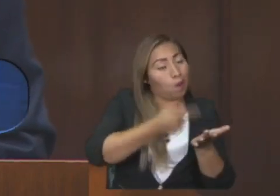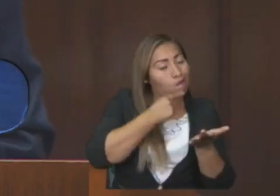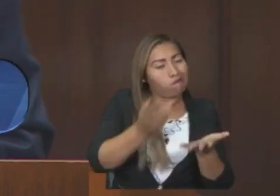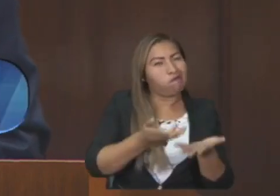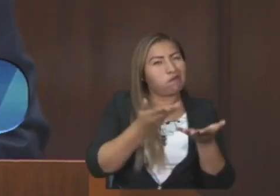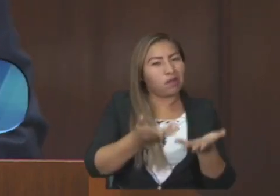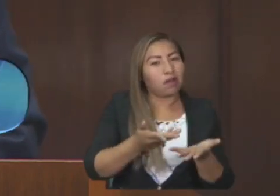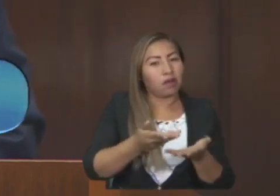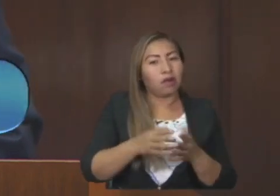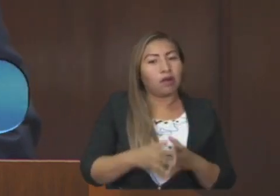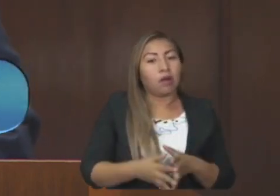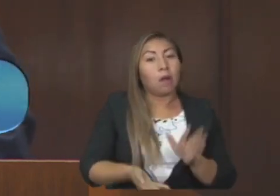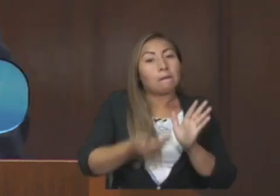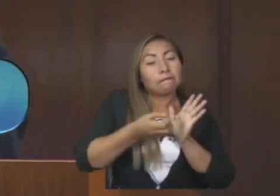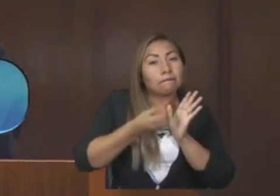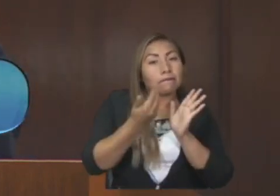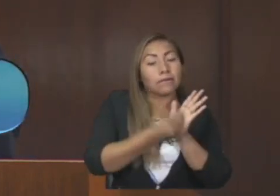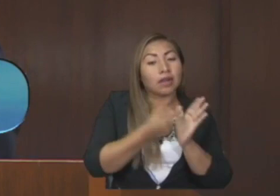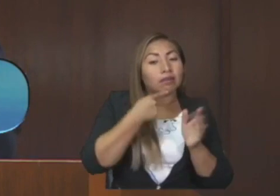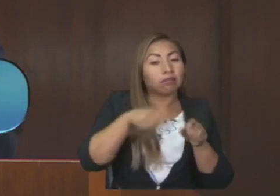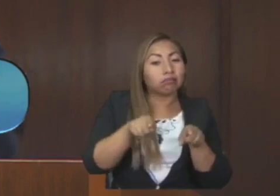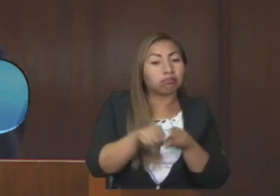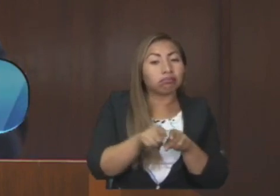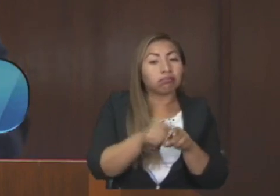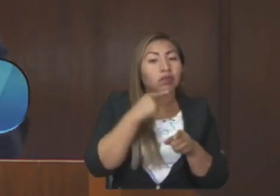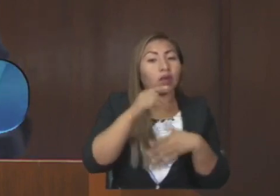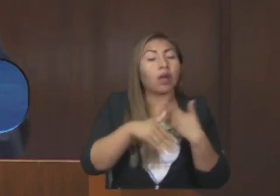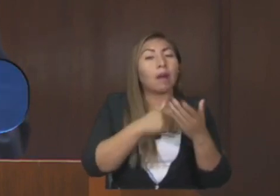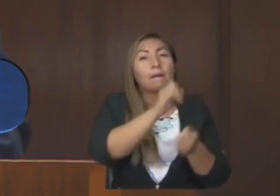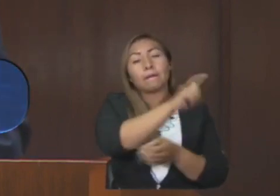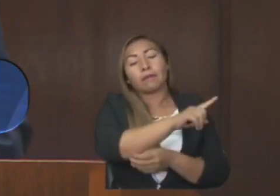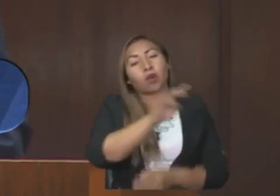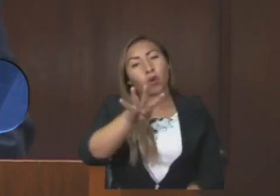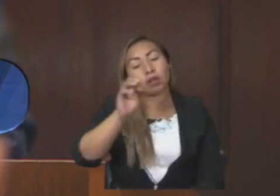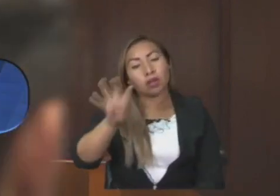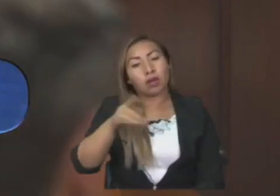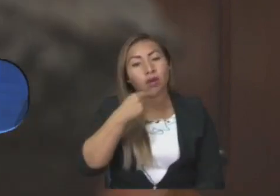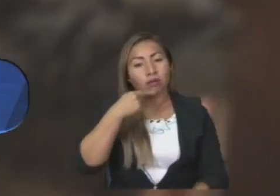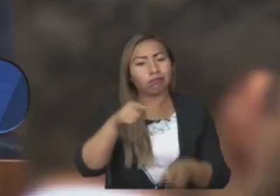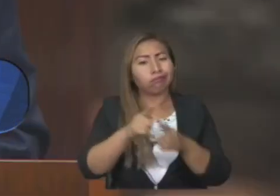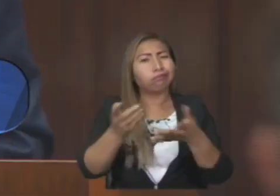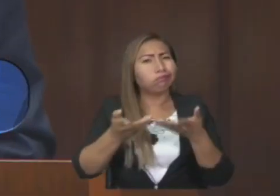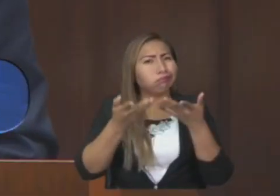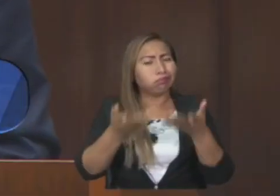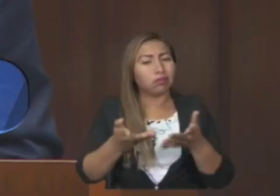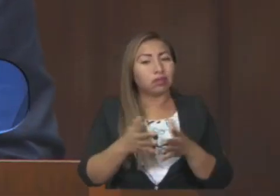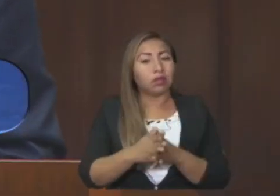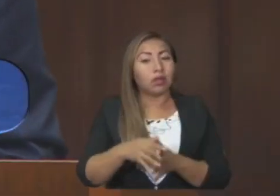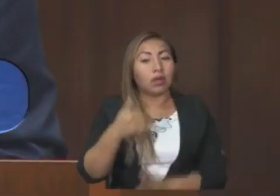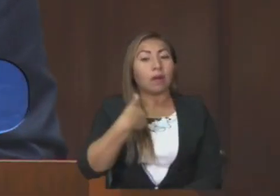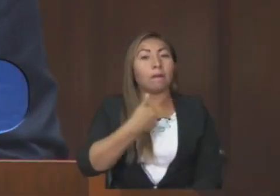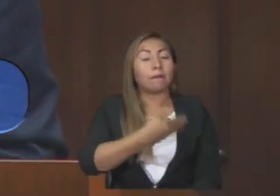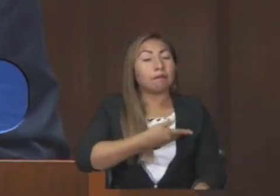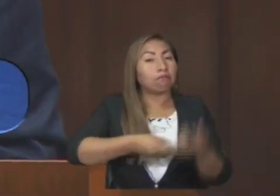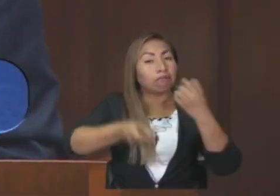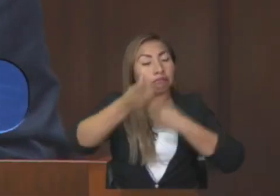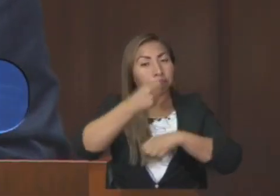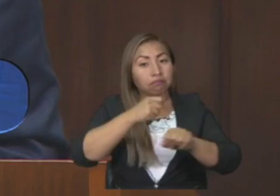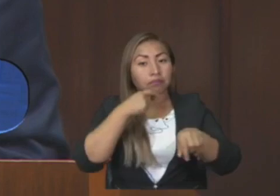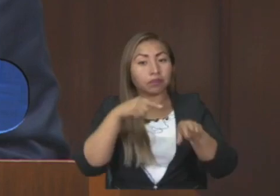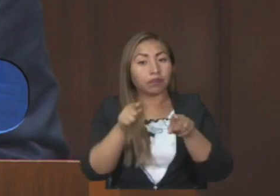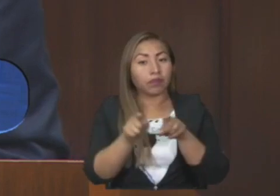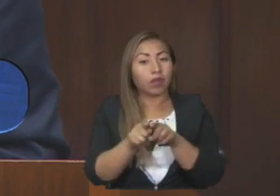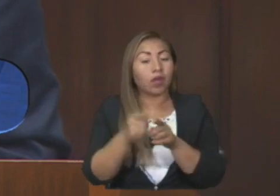Gabinete emitió la resolución número 144, en la que se le instruyó al Ministerio de Comercio e Industrias,